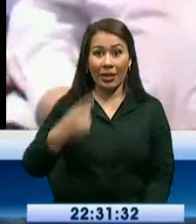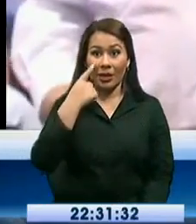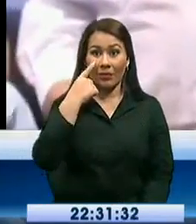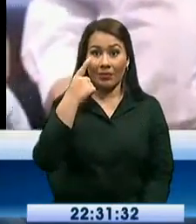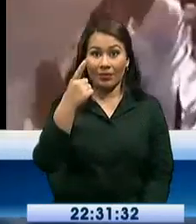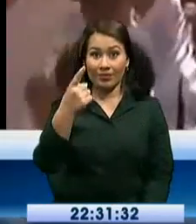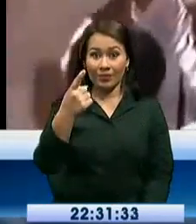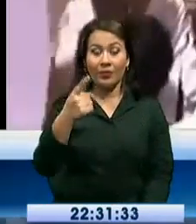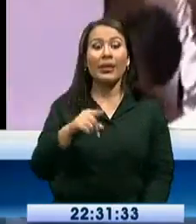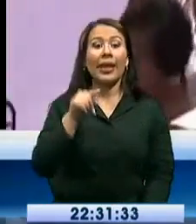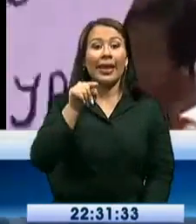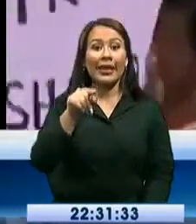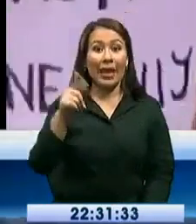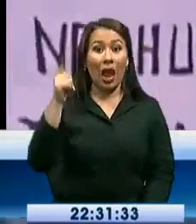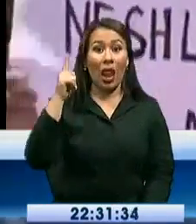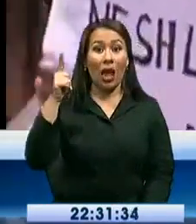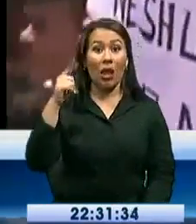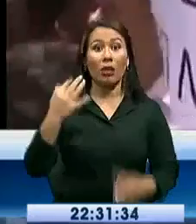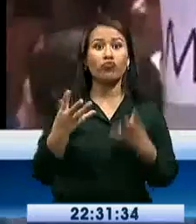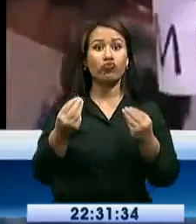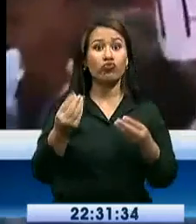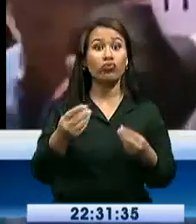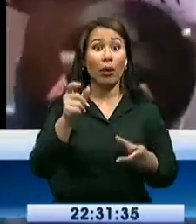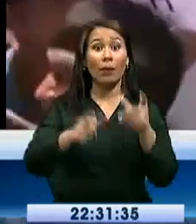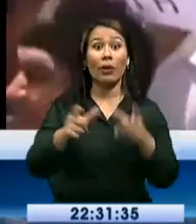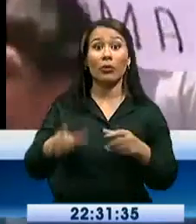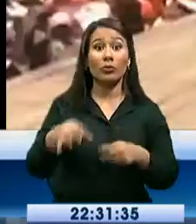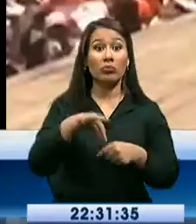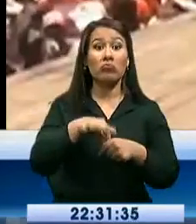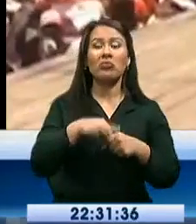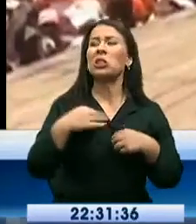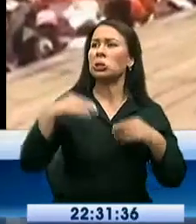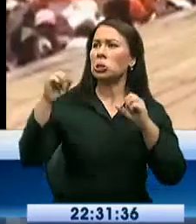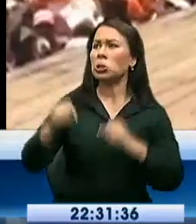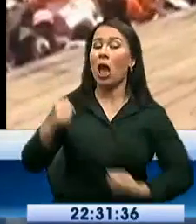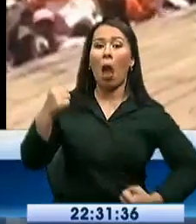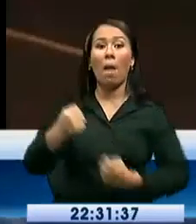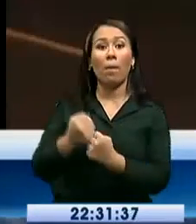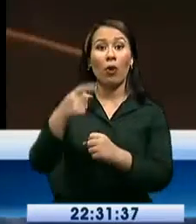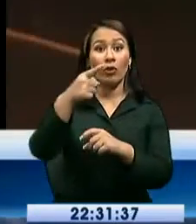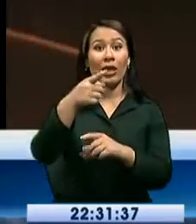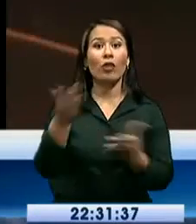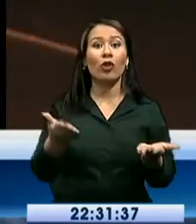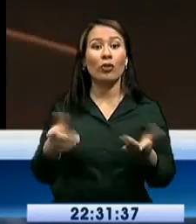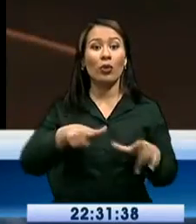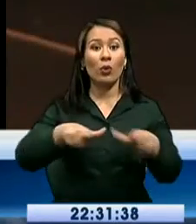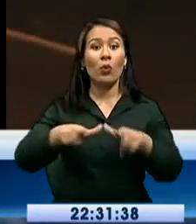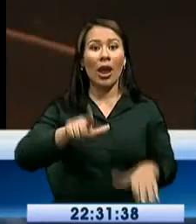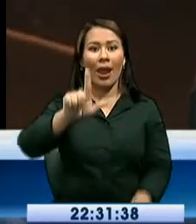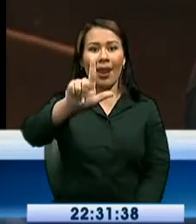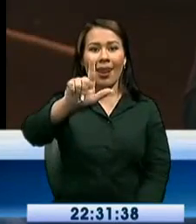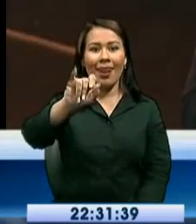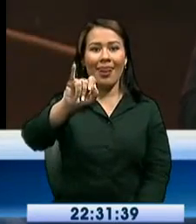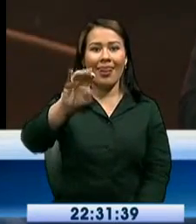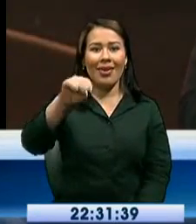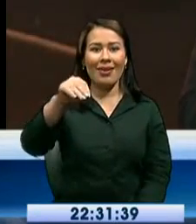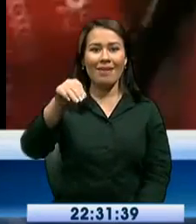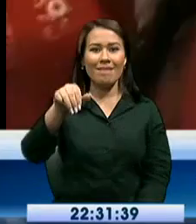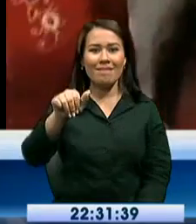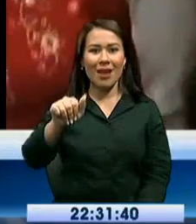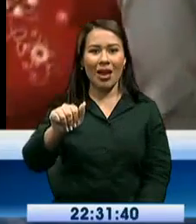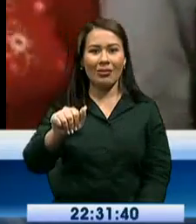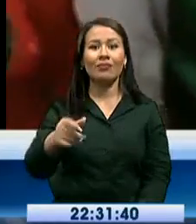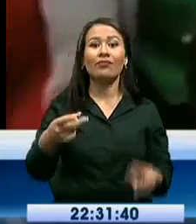además lidera ampliamente las encuestas, cerró su mitin en la ciudad de Lima. Lo propio hicieron